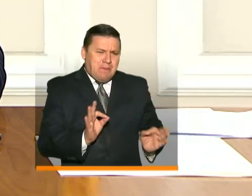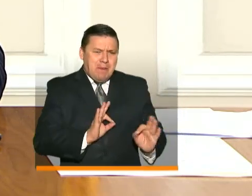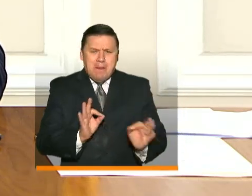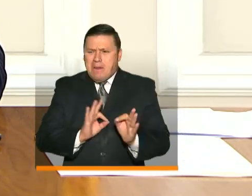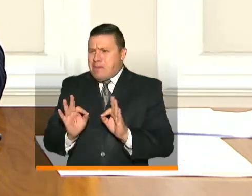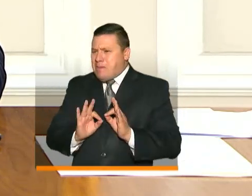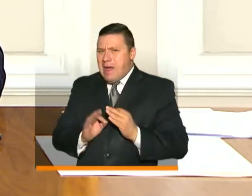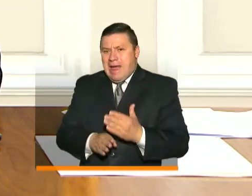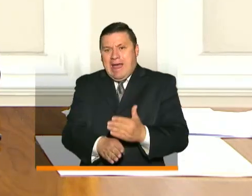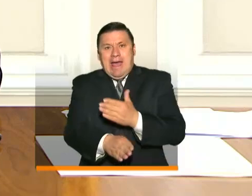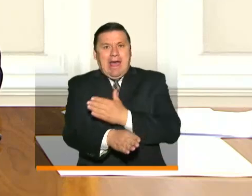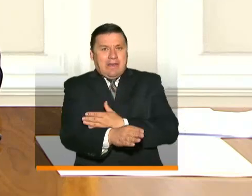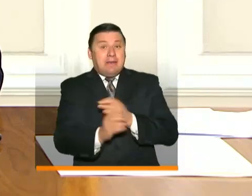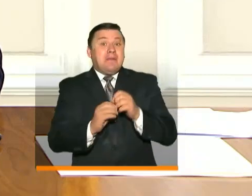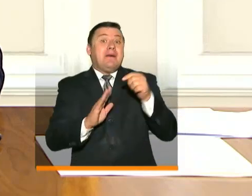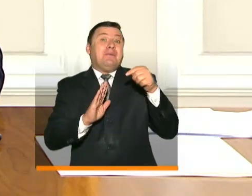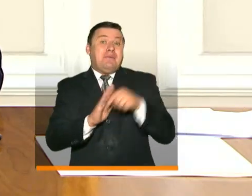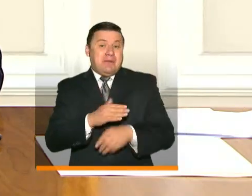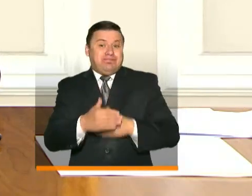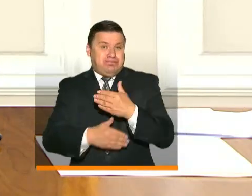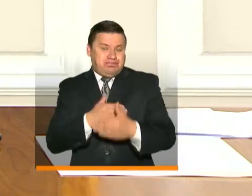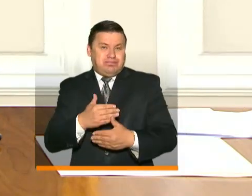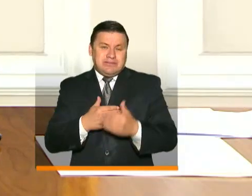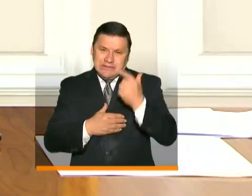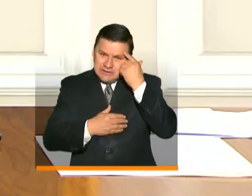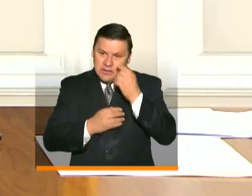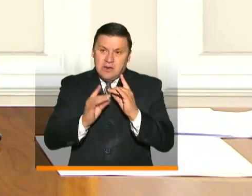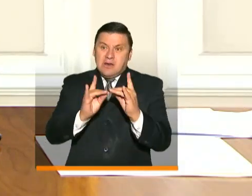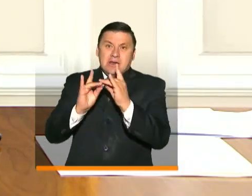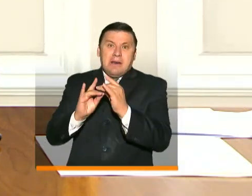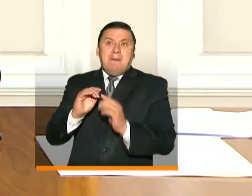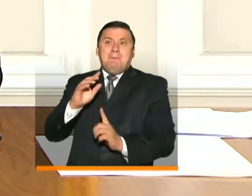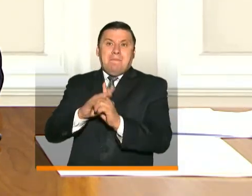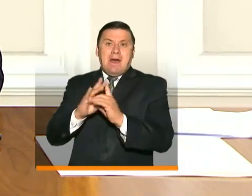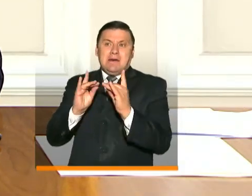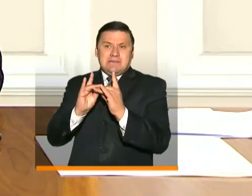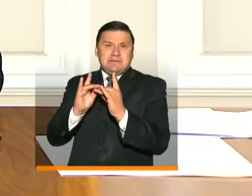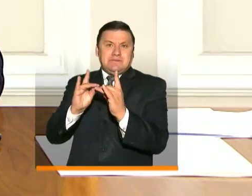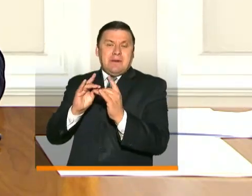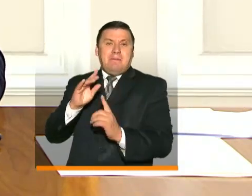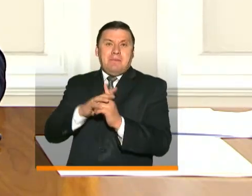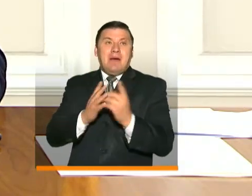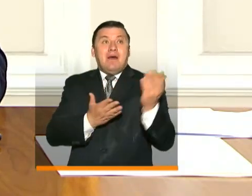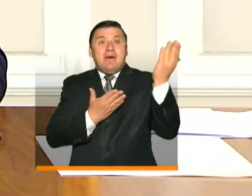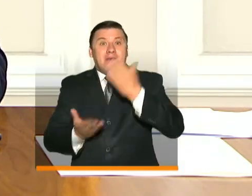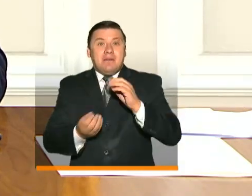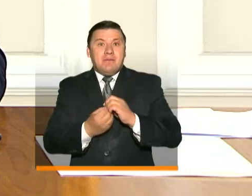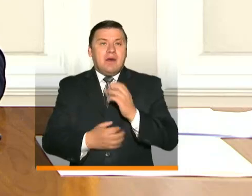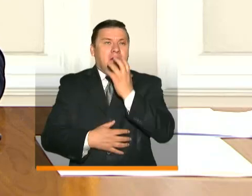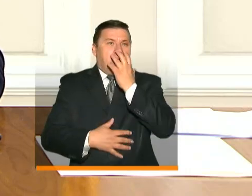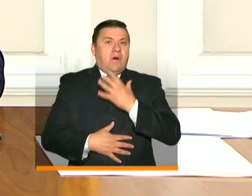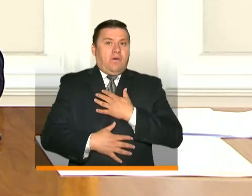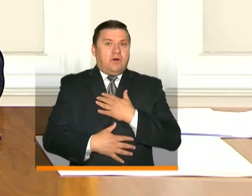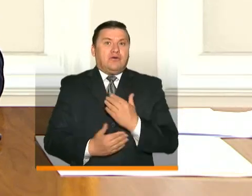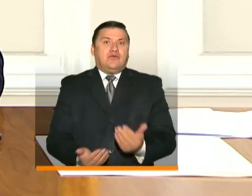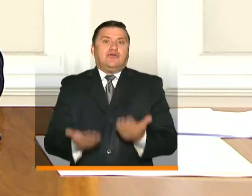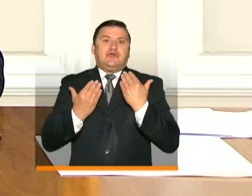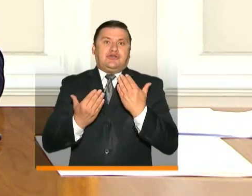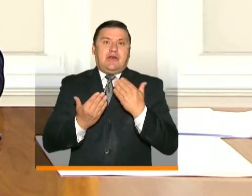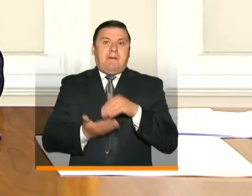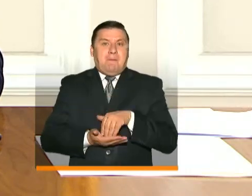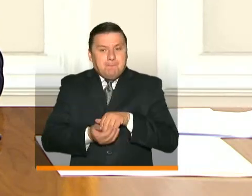materializado y el que se va a profundizar con la conversión de unidades de cuidado intermedio y con la llegada de nuevos ventiladores, nos va a permitir a todos